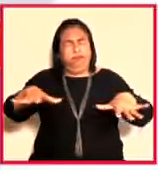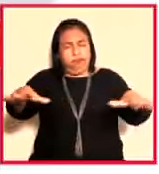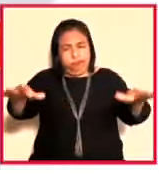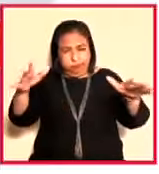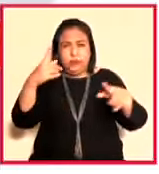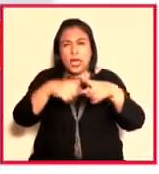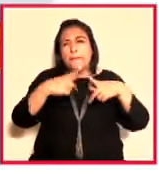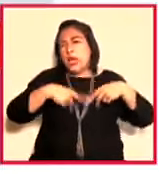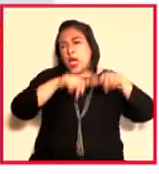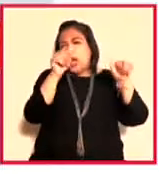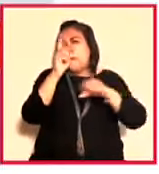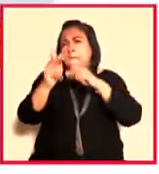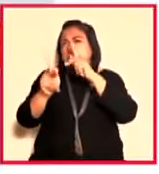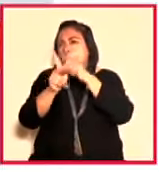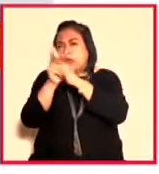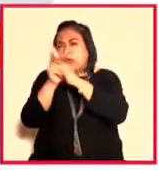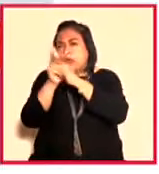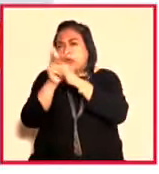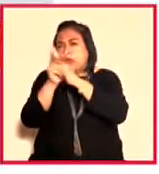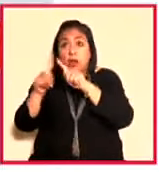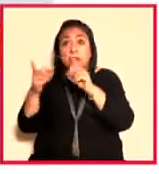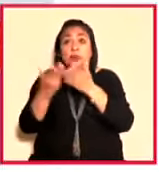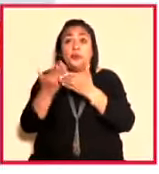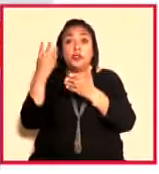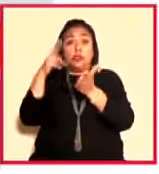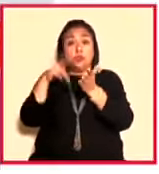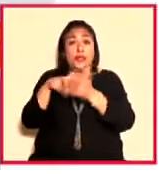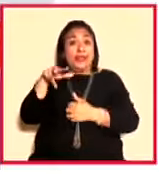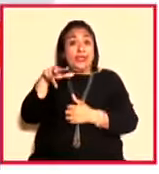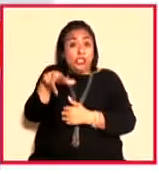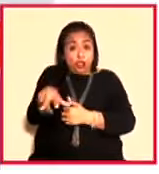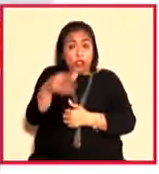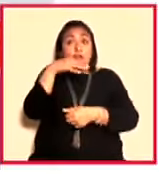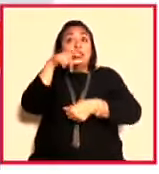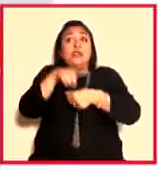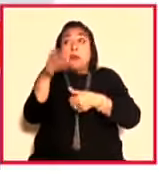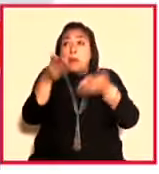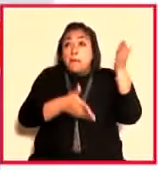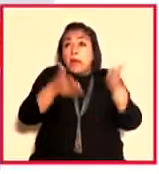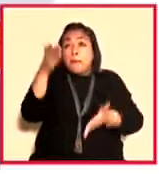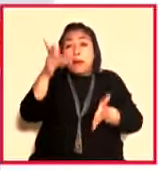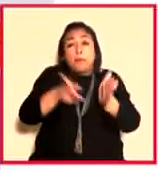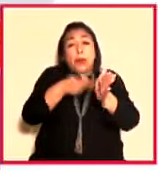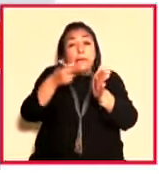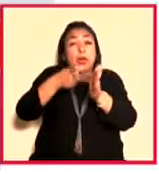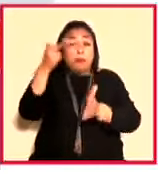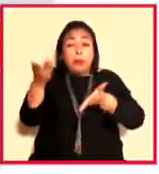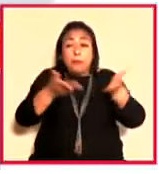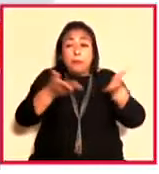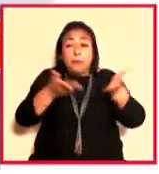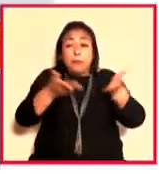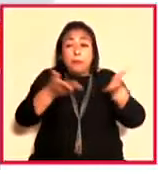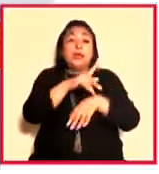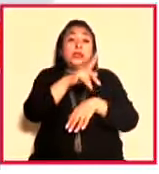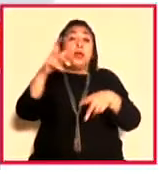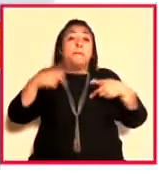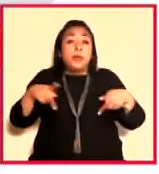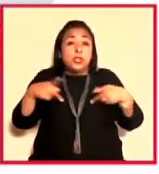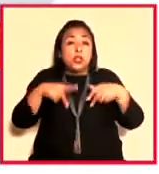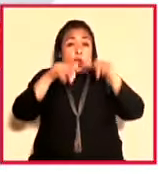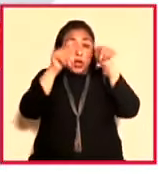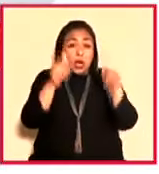de todo el mundo, por lo que desde 2018 el festival recibe en cada edición a más de 100 artistas nacionales e